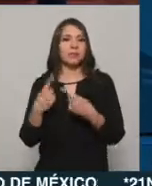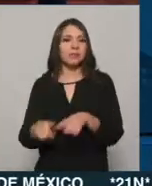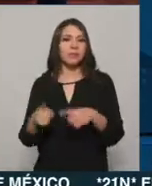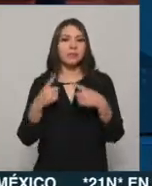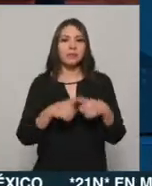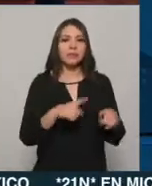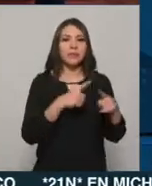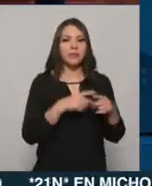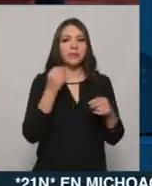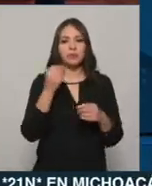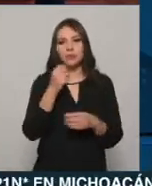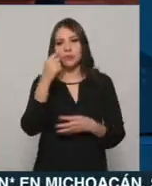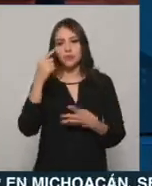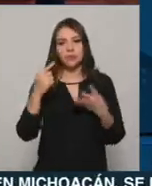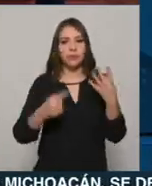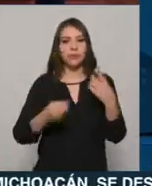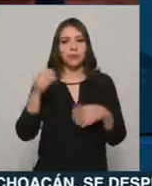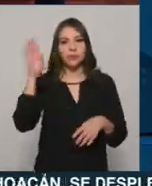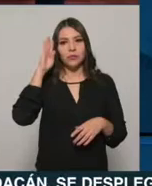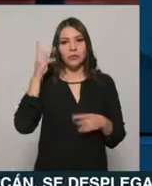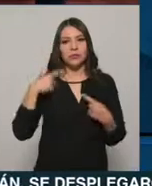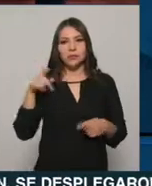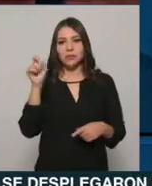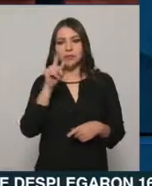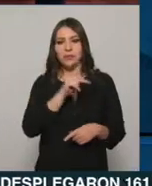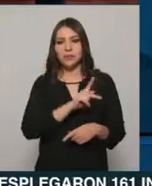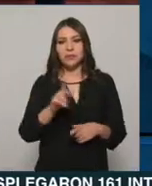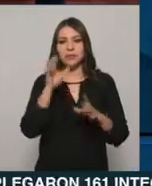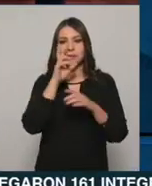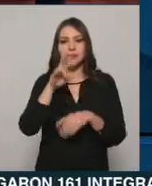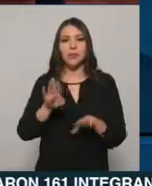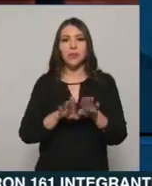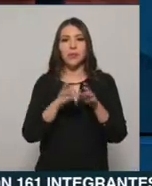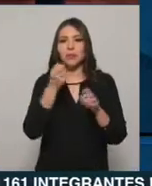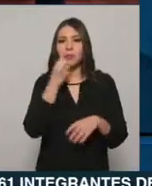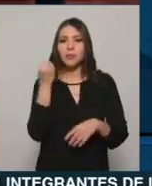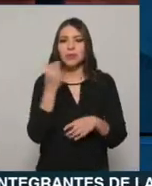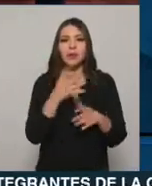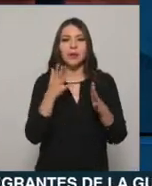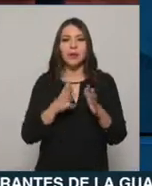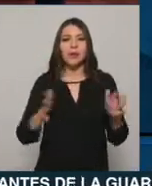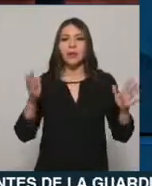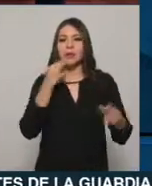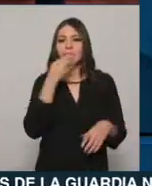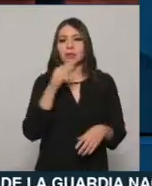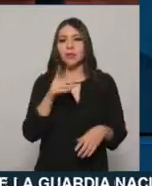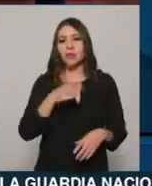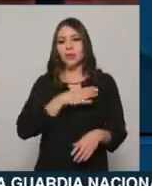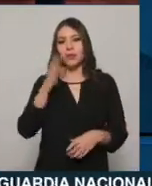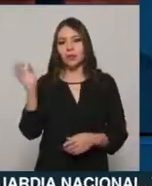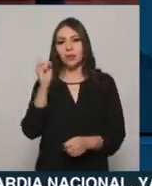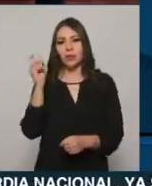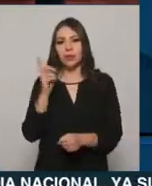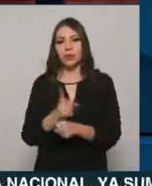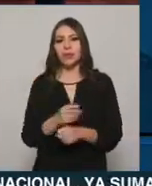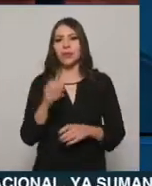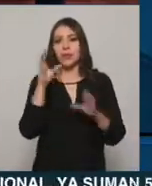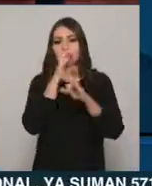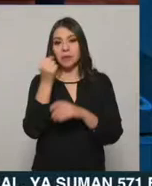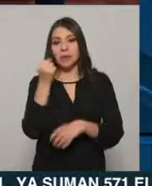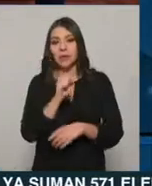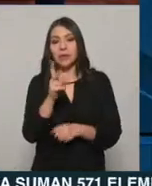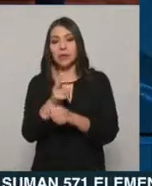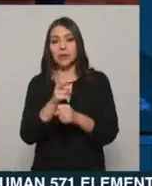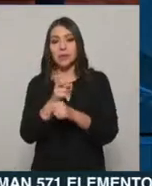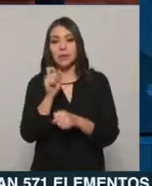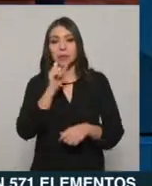toda un agasajo para la gente, de verdad es una gran fiesta. Es una gran oportunidad. Es un gran concierto, grandes invitados y esperemos